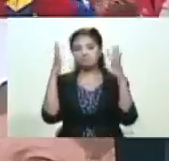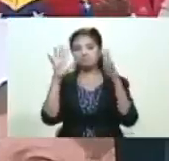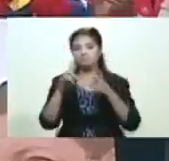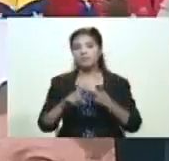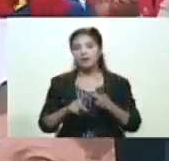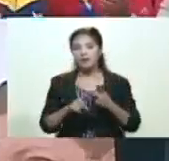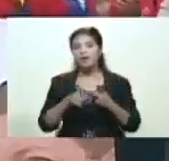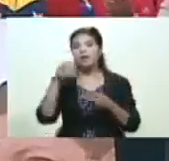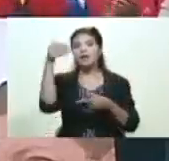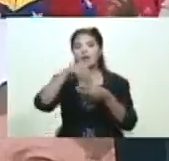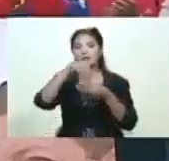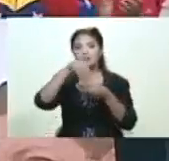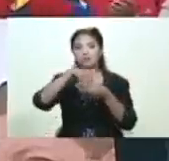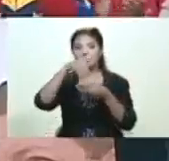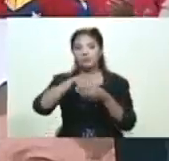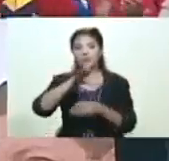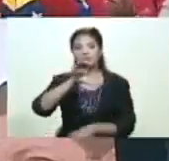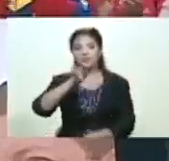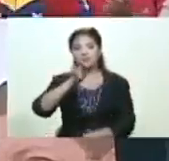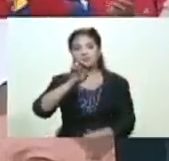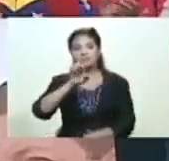del Poder Electoral,